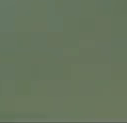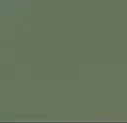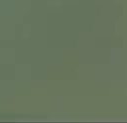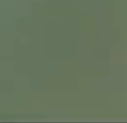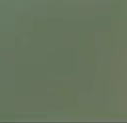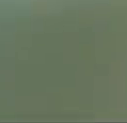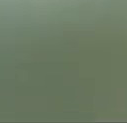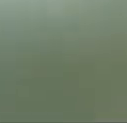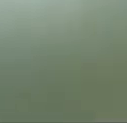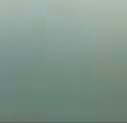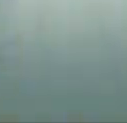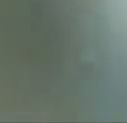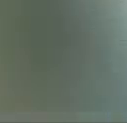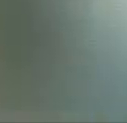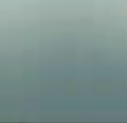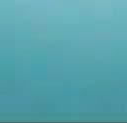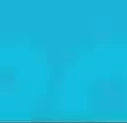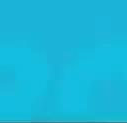caer, entonces. Es macho.